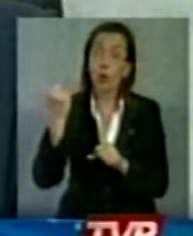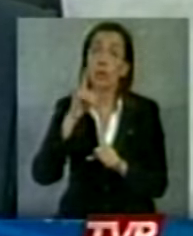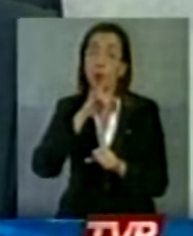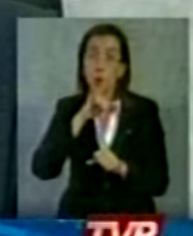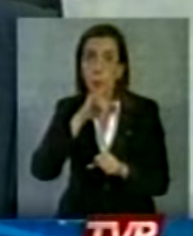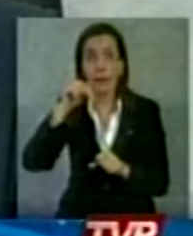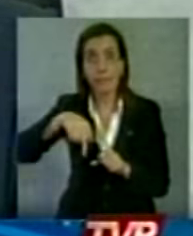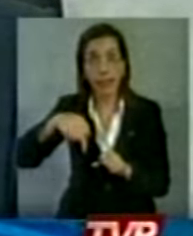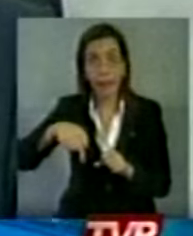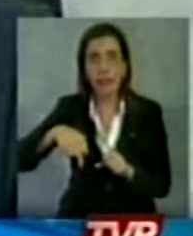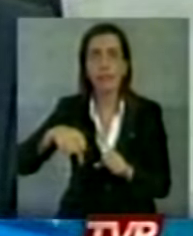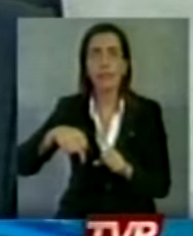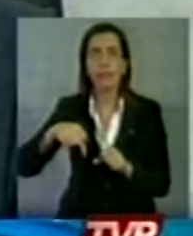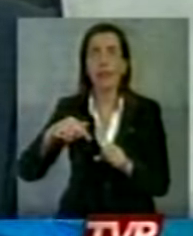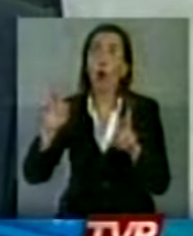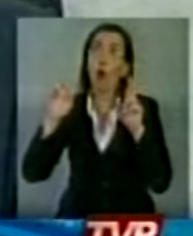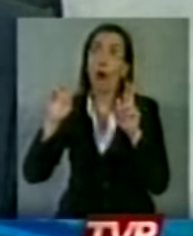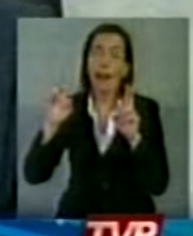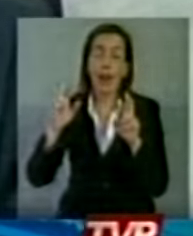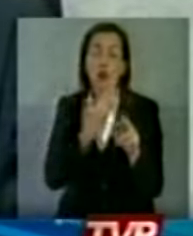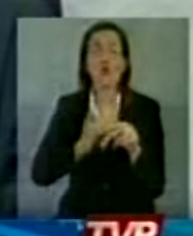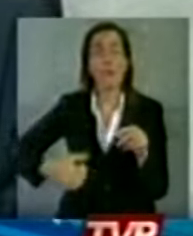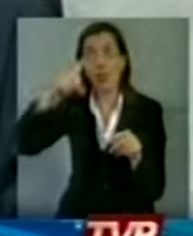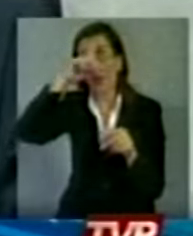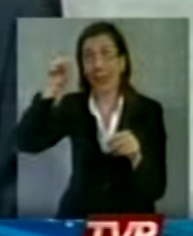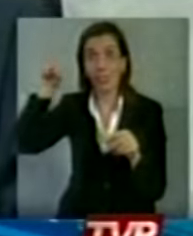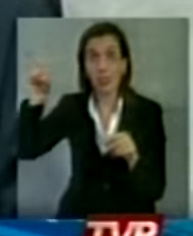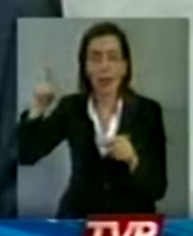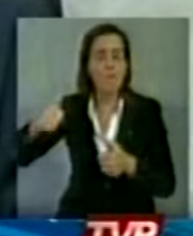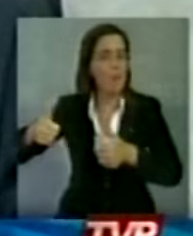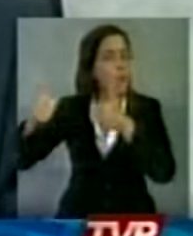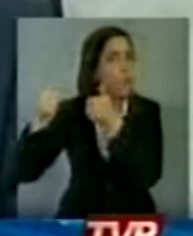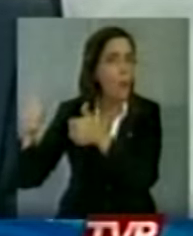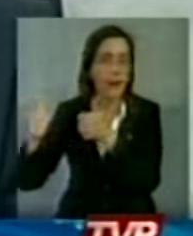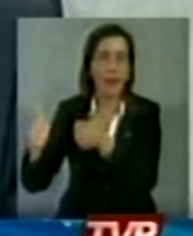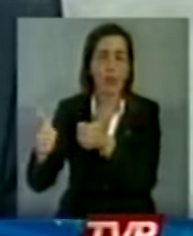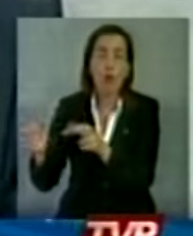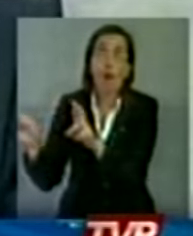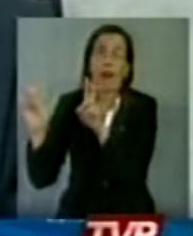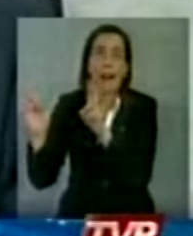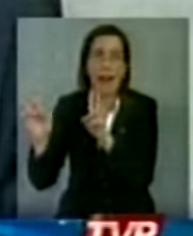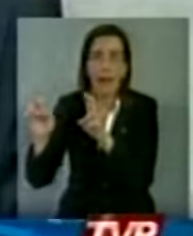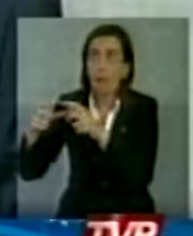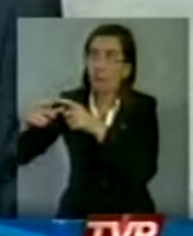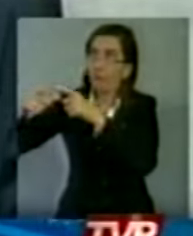nuestra región es que el gobierno nacional haga una excelente gestión y acreciente el bienestar